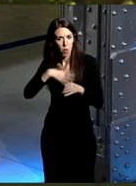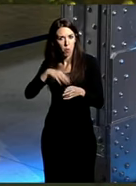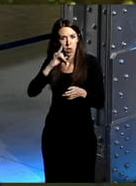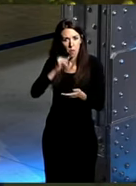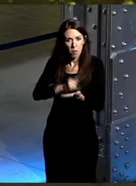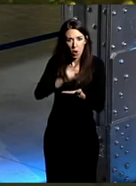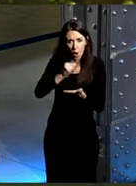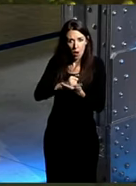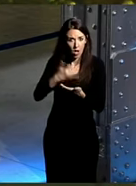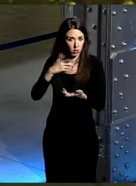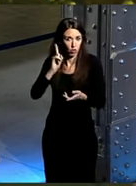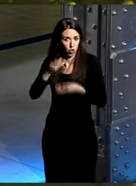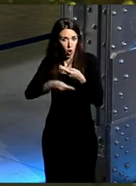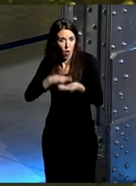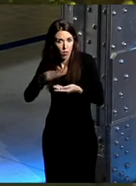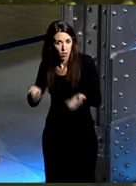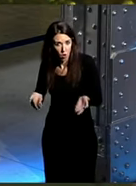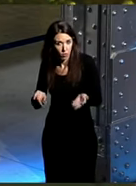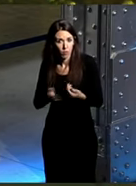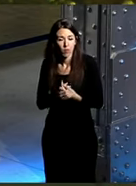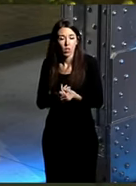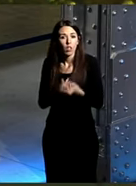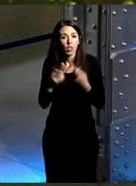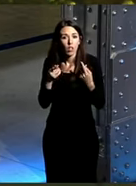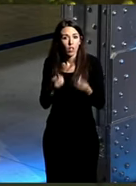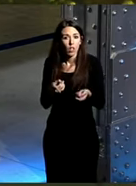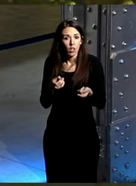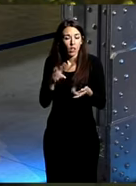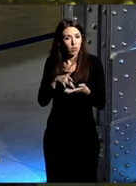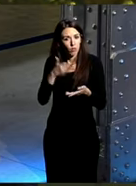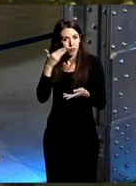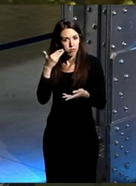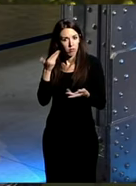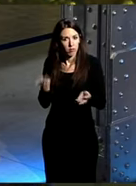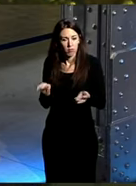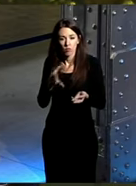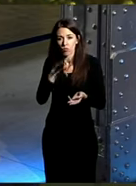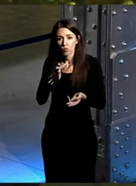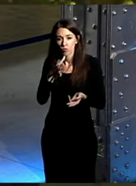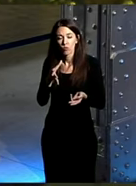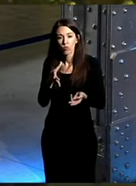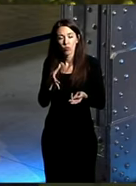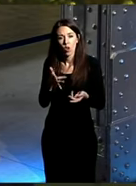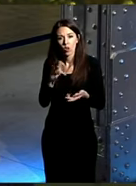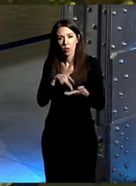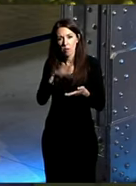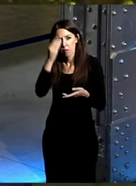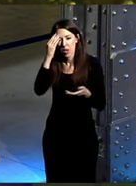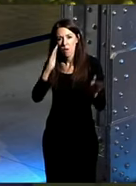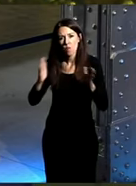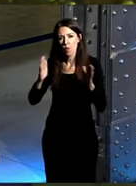Just Do It, ¿vale? Y eso, digamos, nos llena de orgullo. ¿Por qué? Porque nos parece que este es un